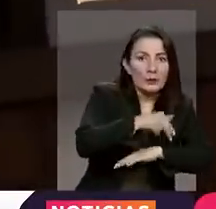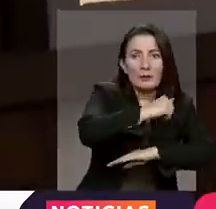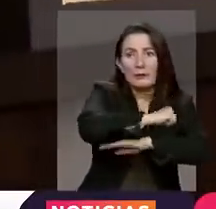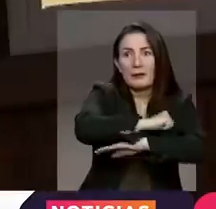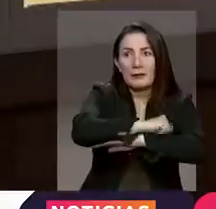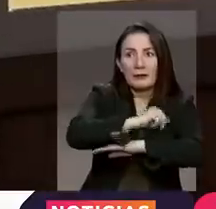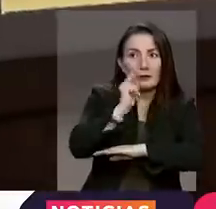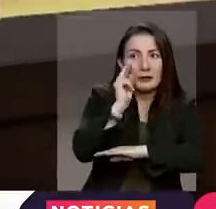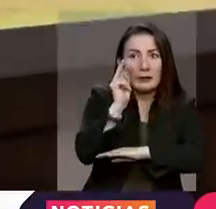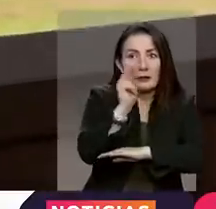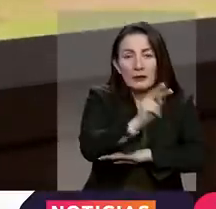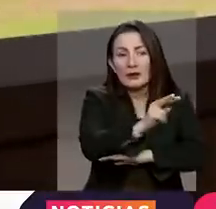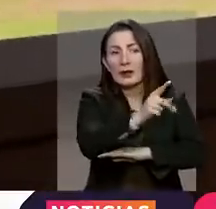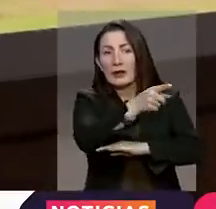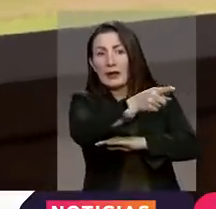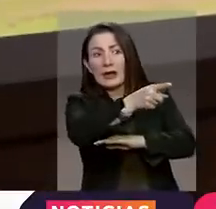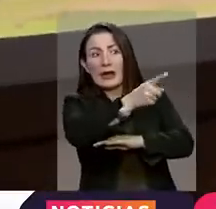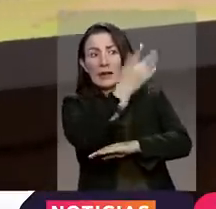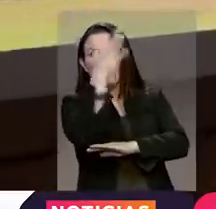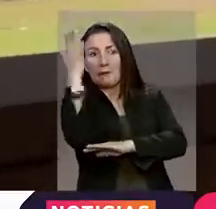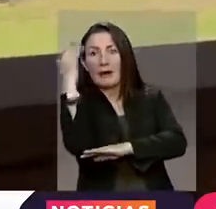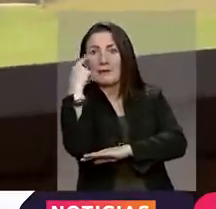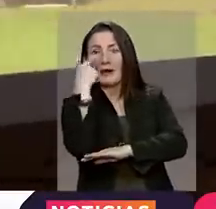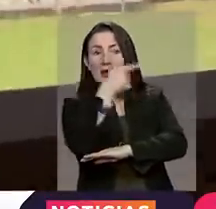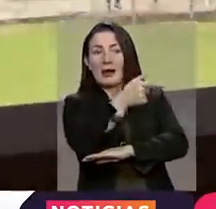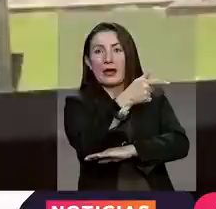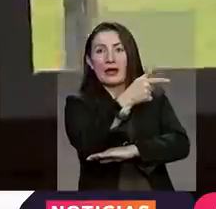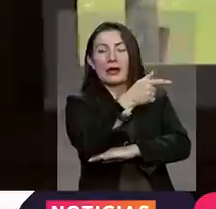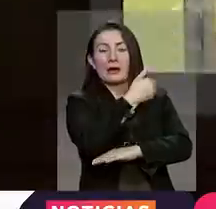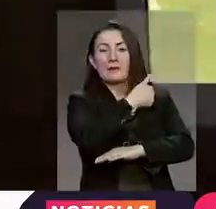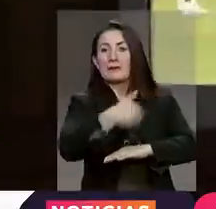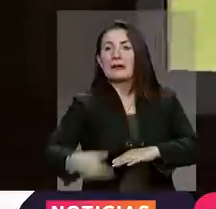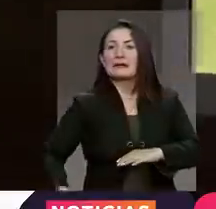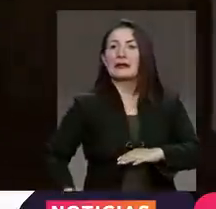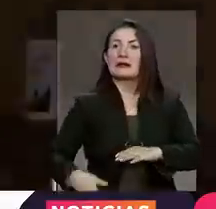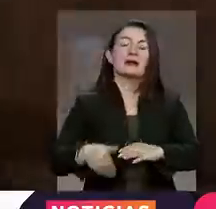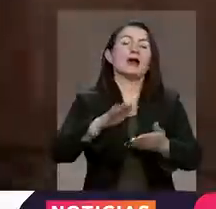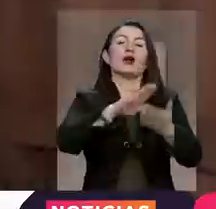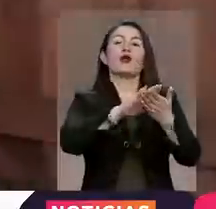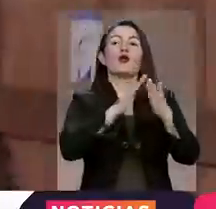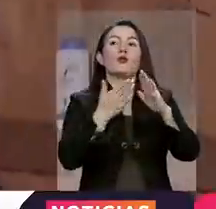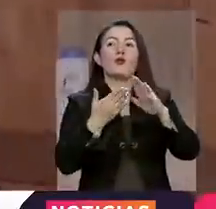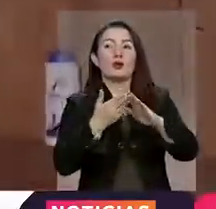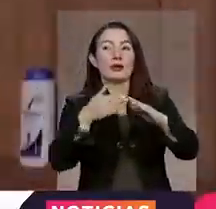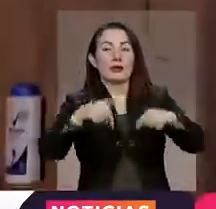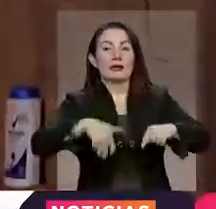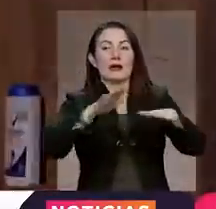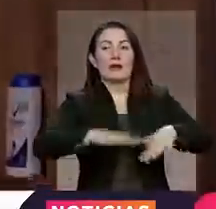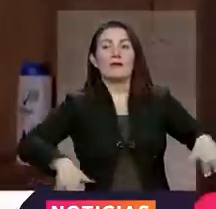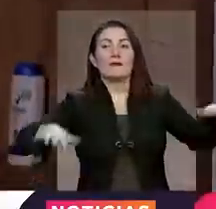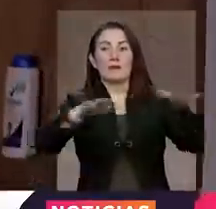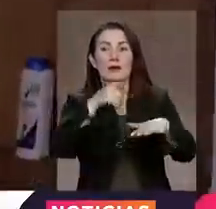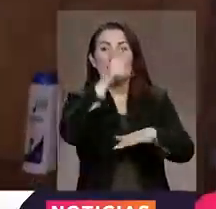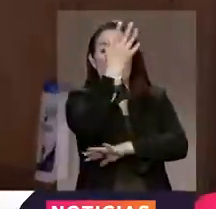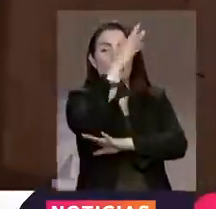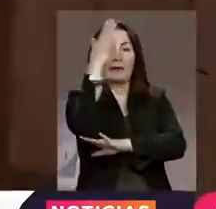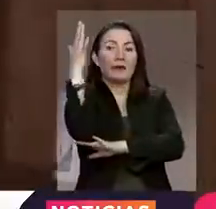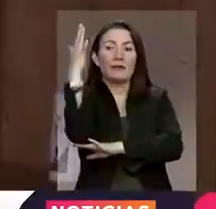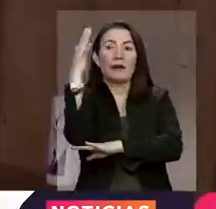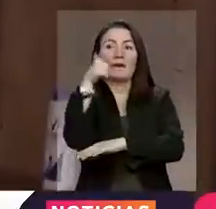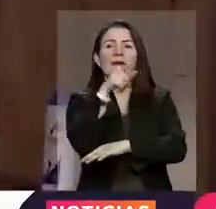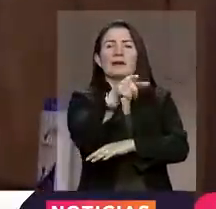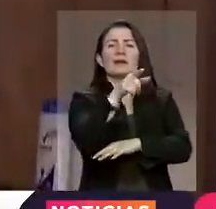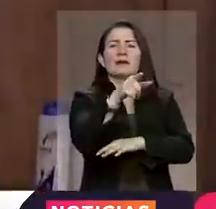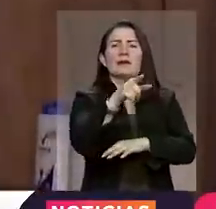acá. Y ahí contra esa palma estaba el presidente de la comunidad de esta vereda, estaba en esa palma. Él